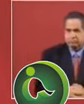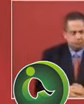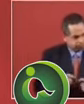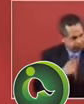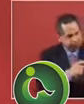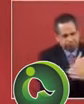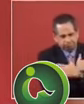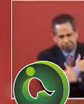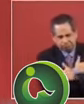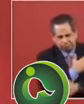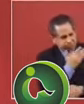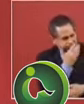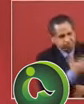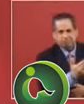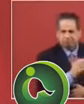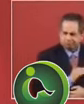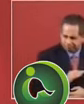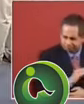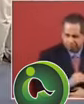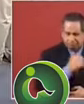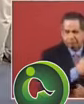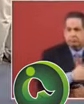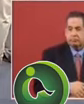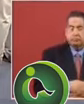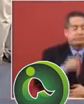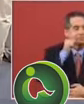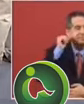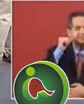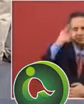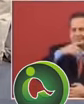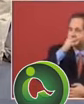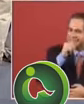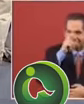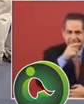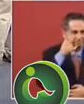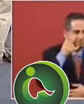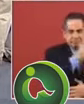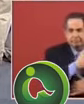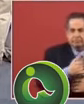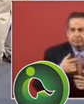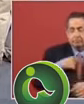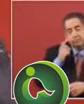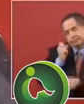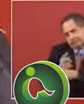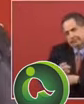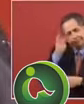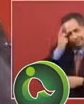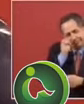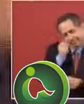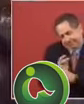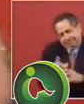desde aquí y lo felicito. Y anoche ya no pude porque yo me acuesto temprano, o